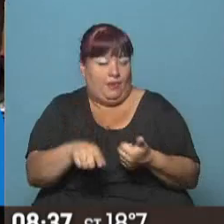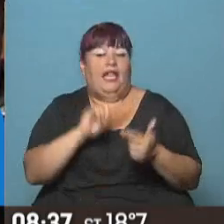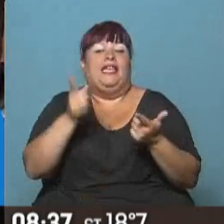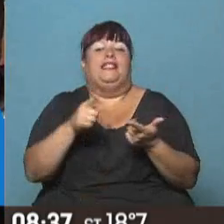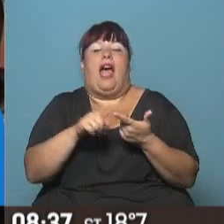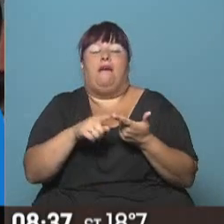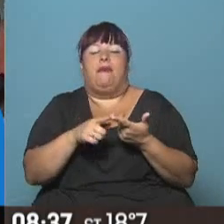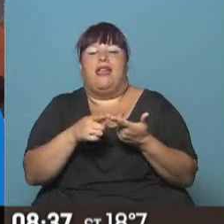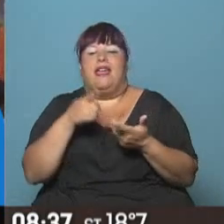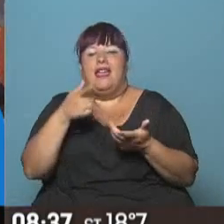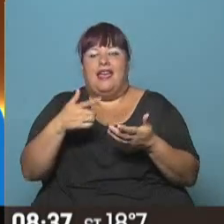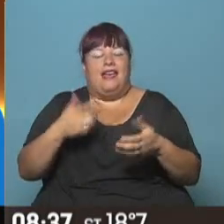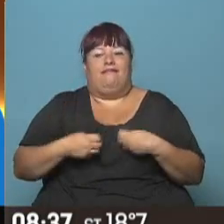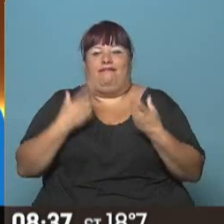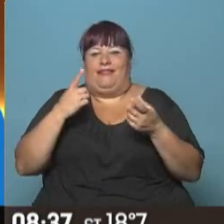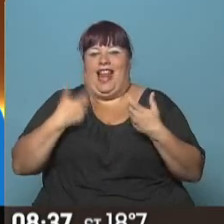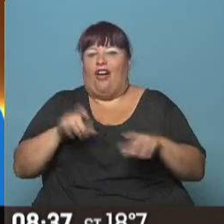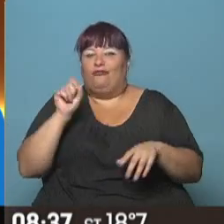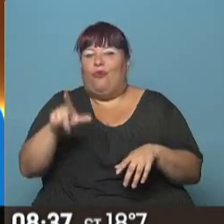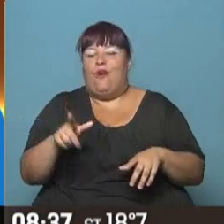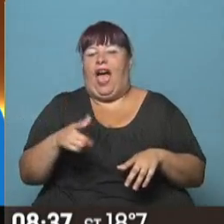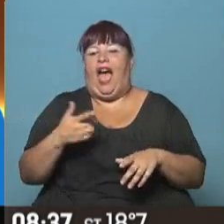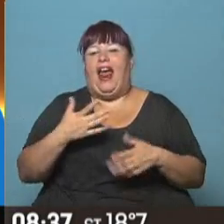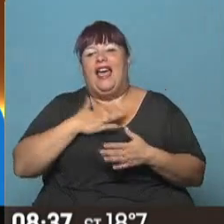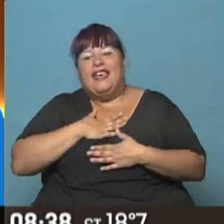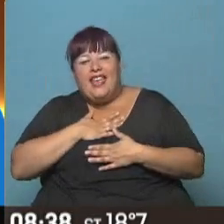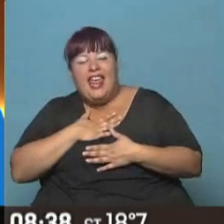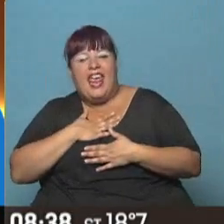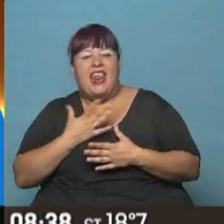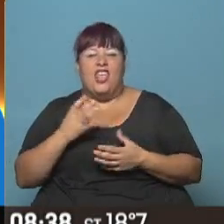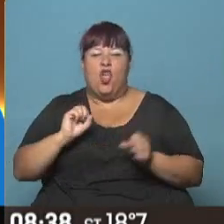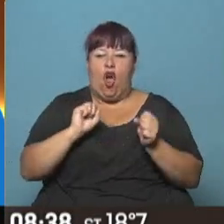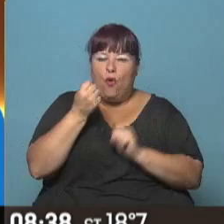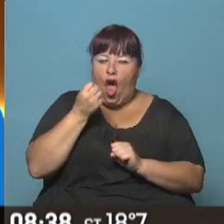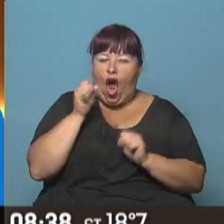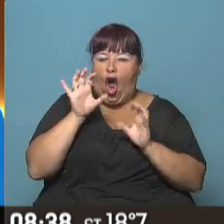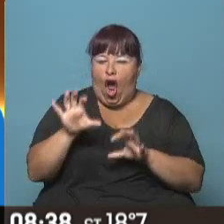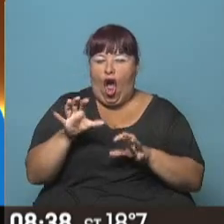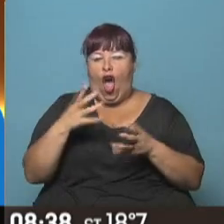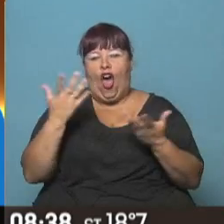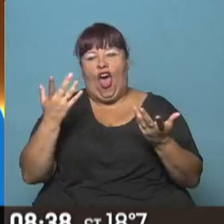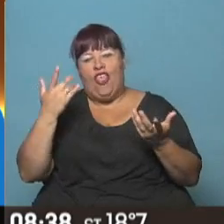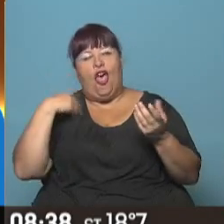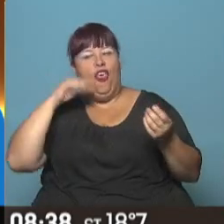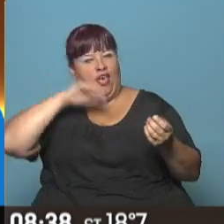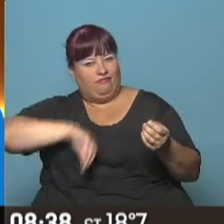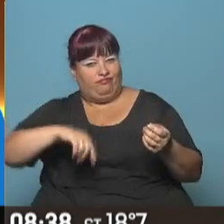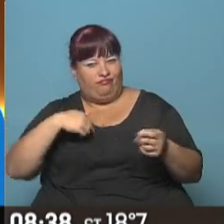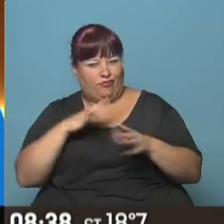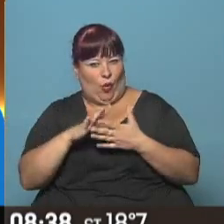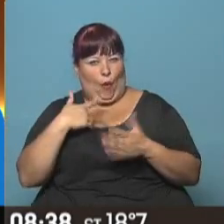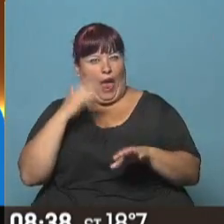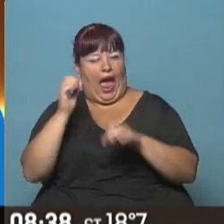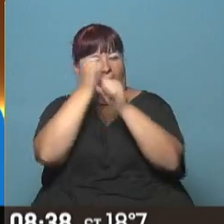y segundo, que esa impronta un poco entre querible y resentida que tiene, un poco loser de un